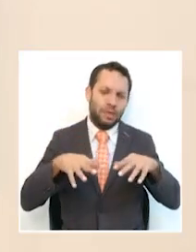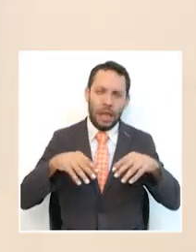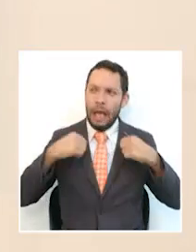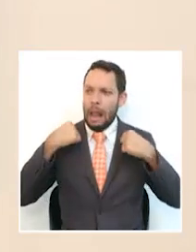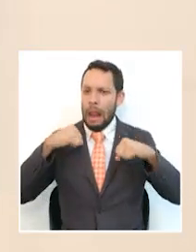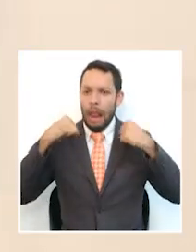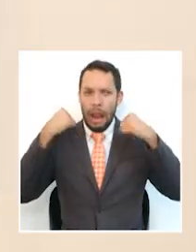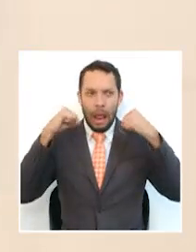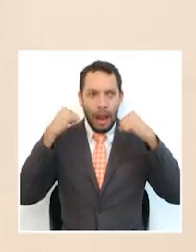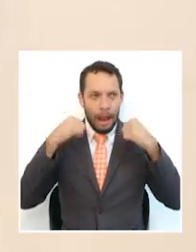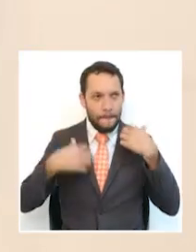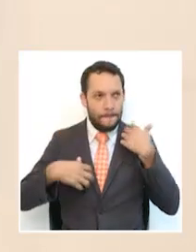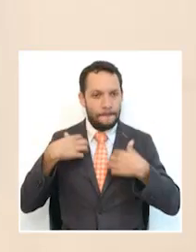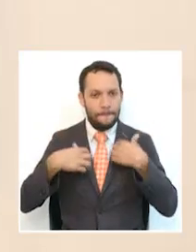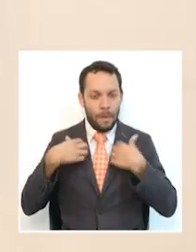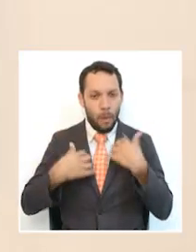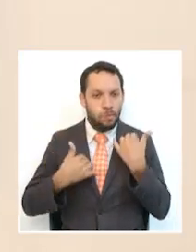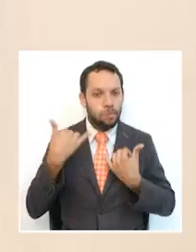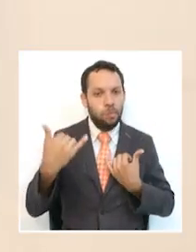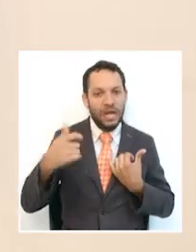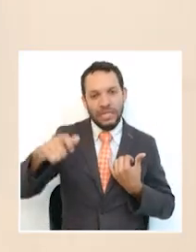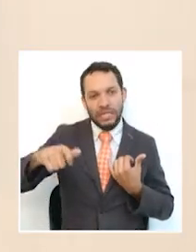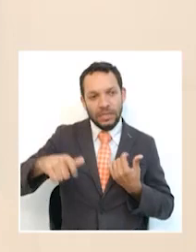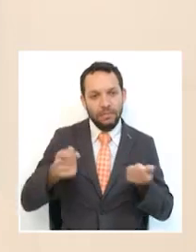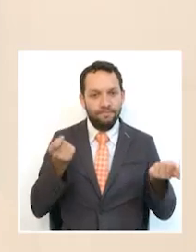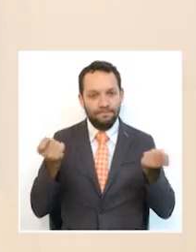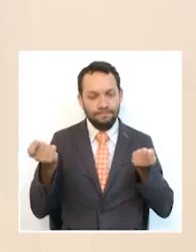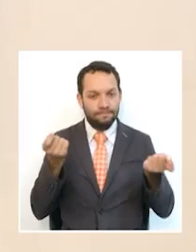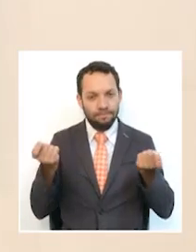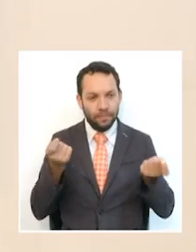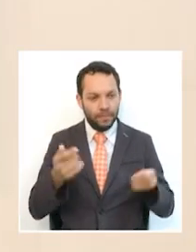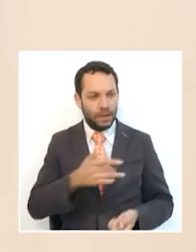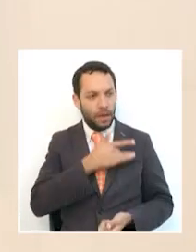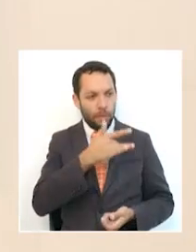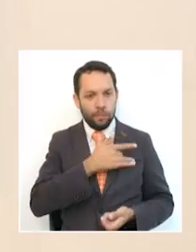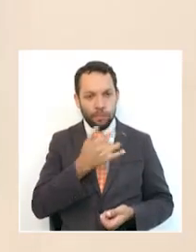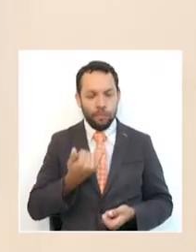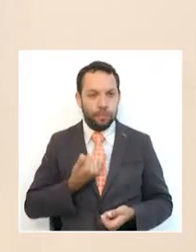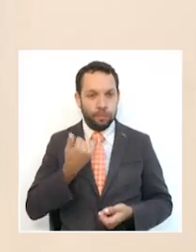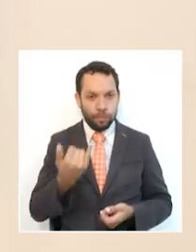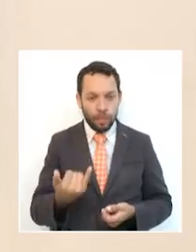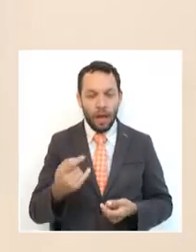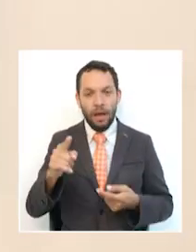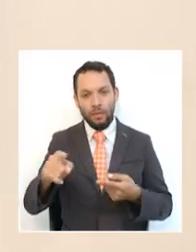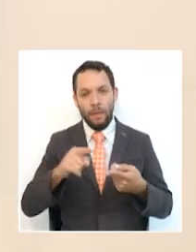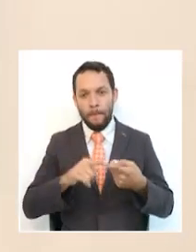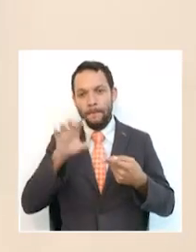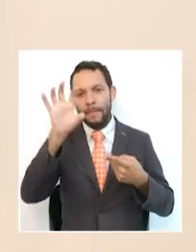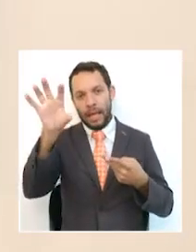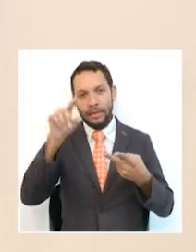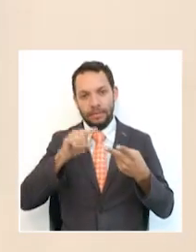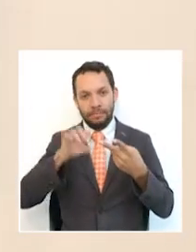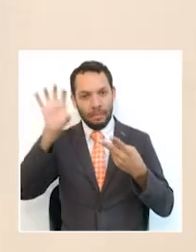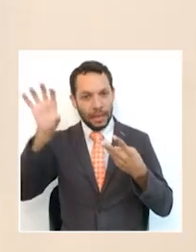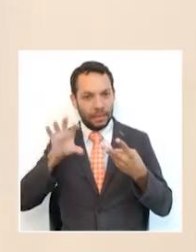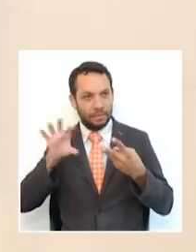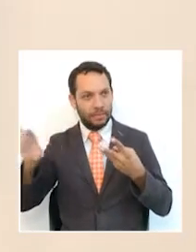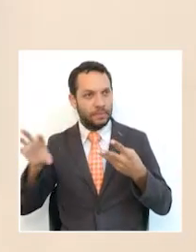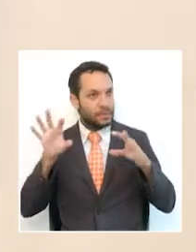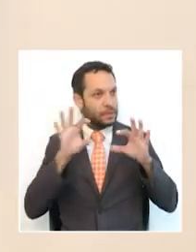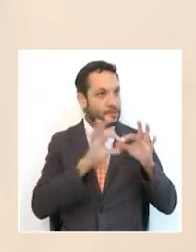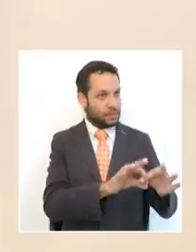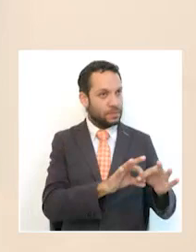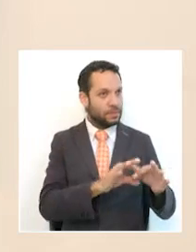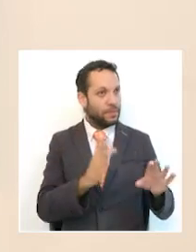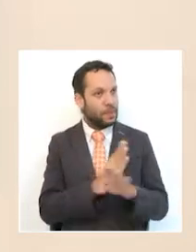definitivamente necesitamos aprender a manejar nuestras emociones hay muchos países que ya han entrado en cuarentena donde